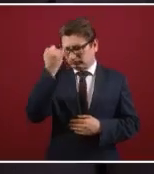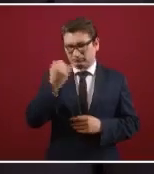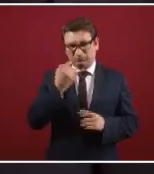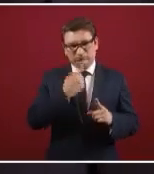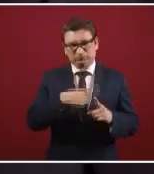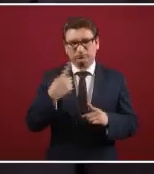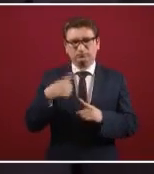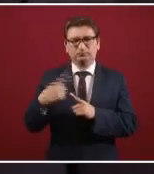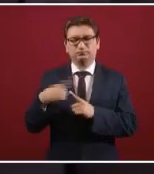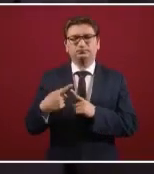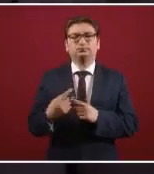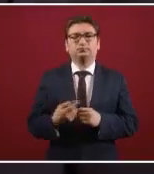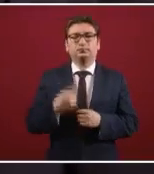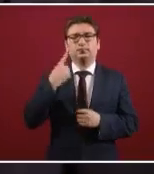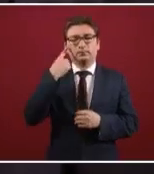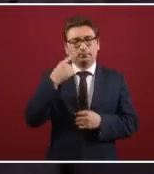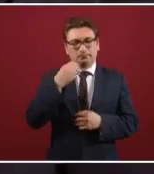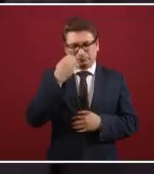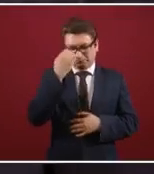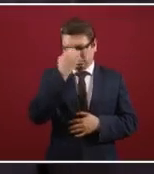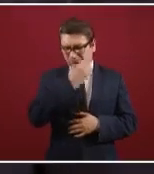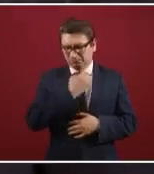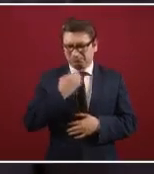para evaluar